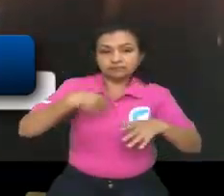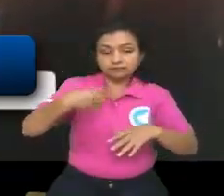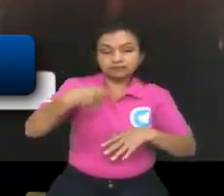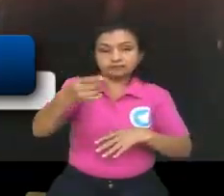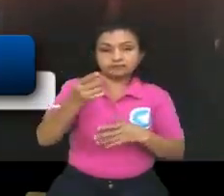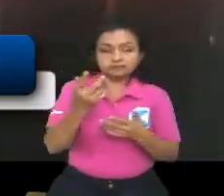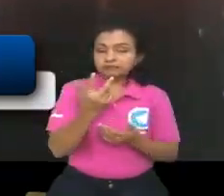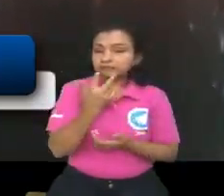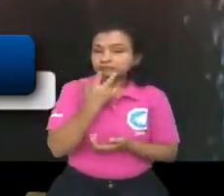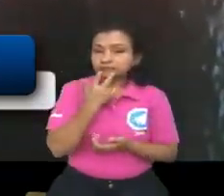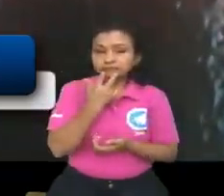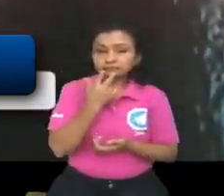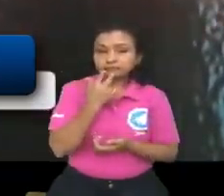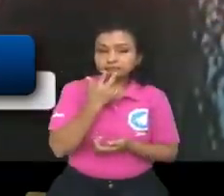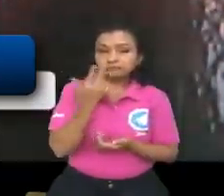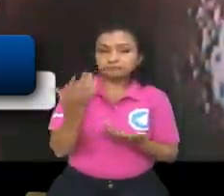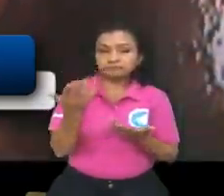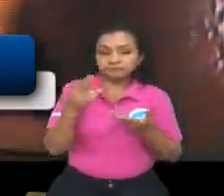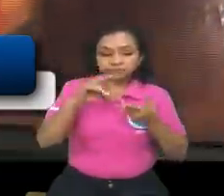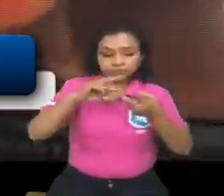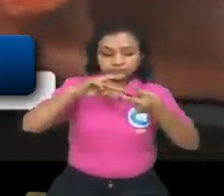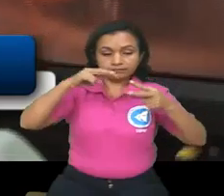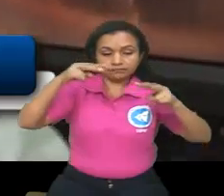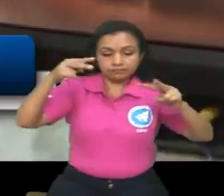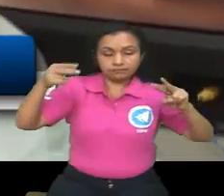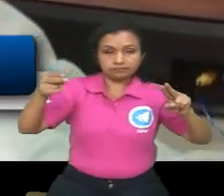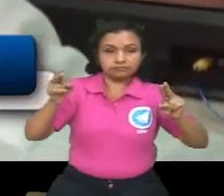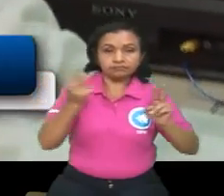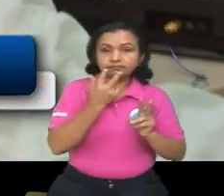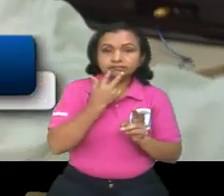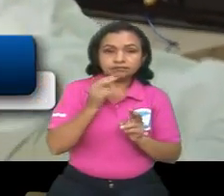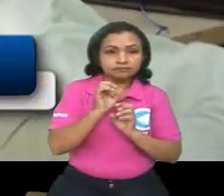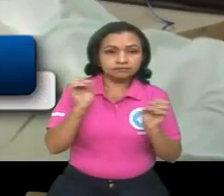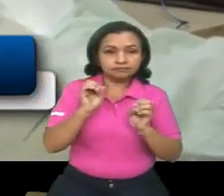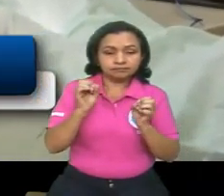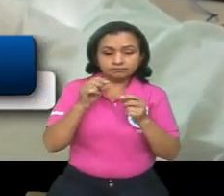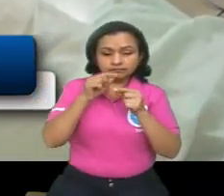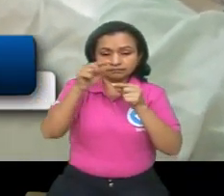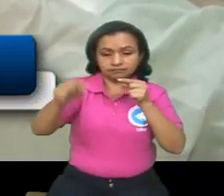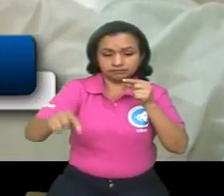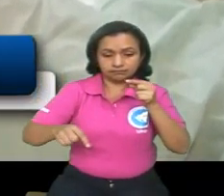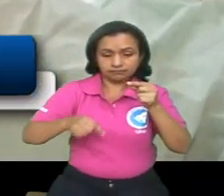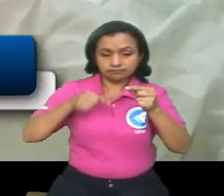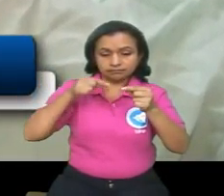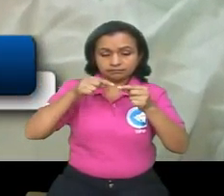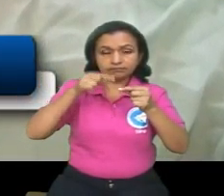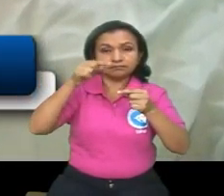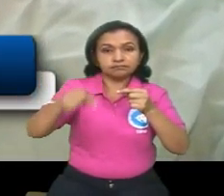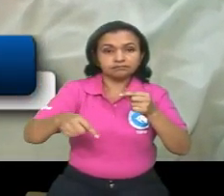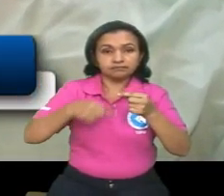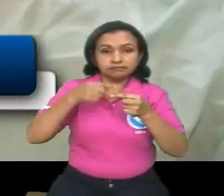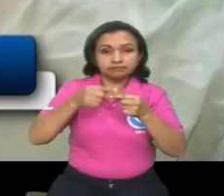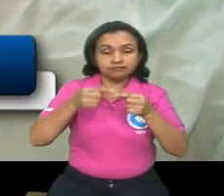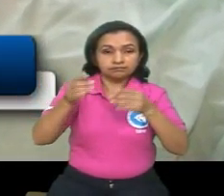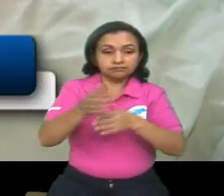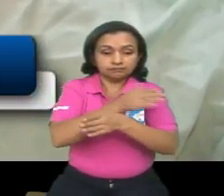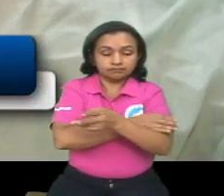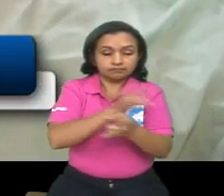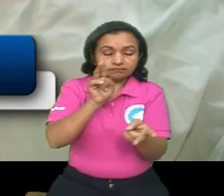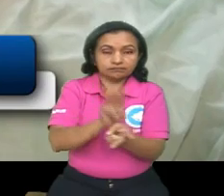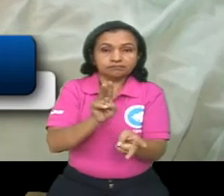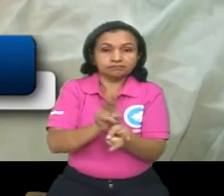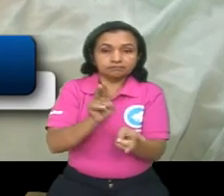no tiene que ver nada con genética, sino de que es lo mismo. Esto es un círculo vicioso. Incrementamos, nos exponemos tempranamente al virus del